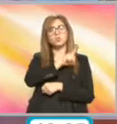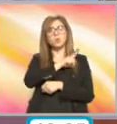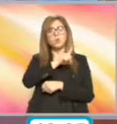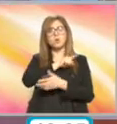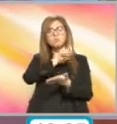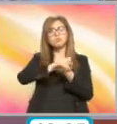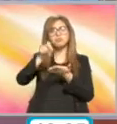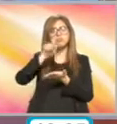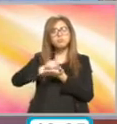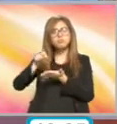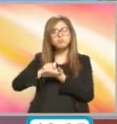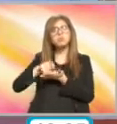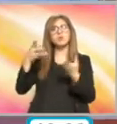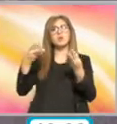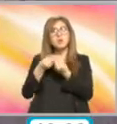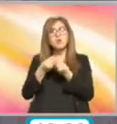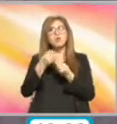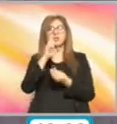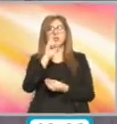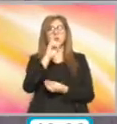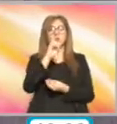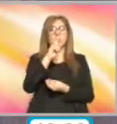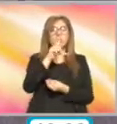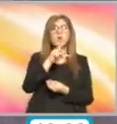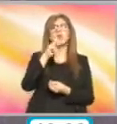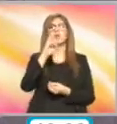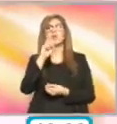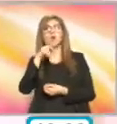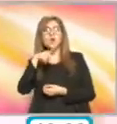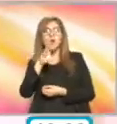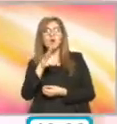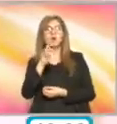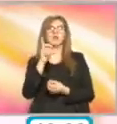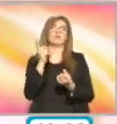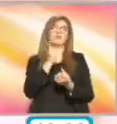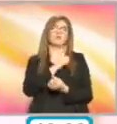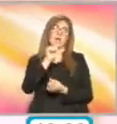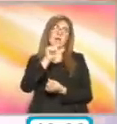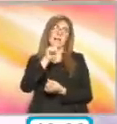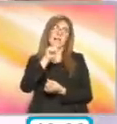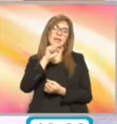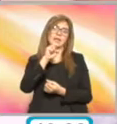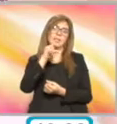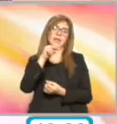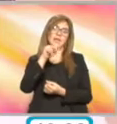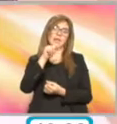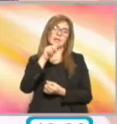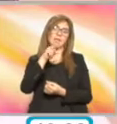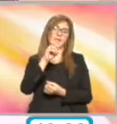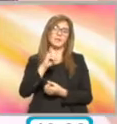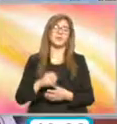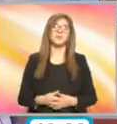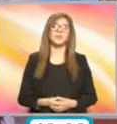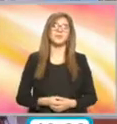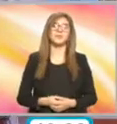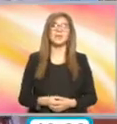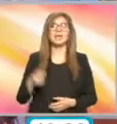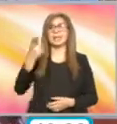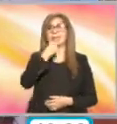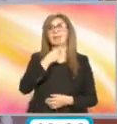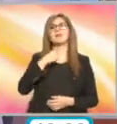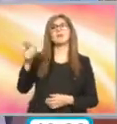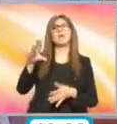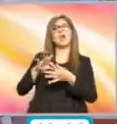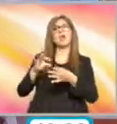haces música de soul, rock, pop, alternativo. Cuéntame eso. Sí, bueno, Ya lo dijiste todo, dime. Sí.